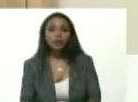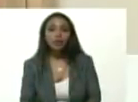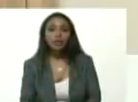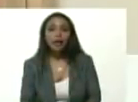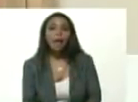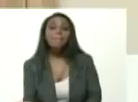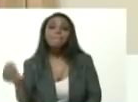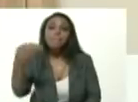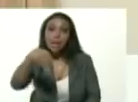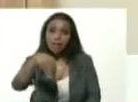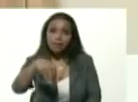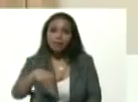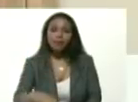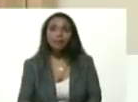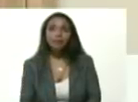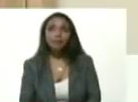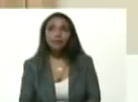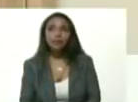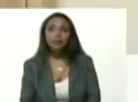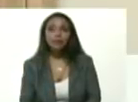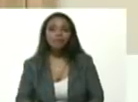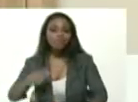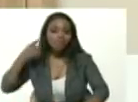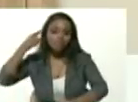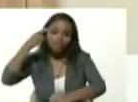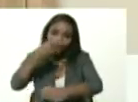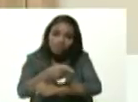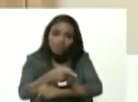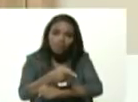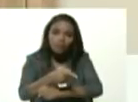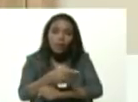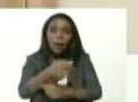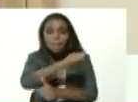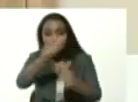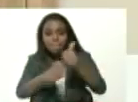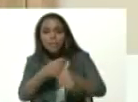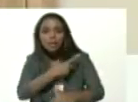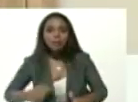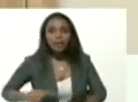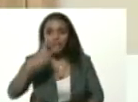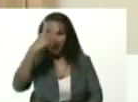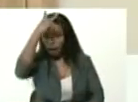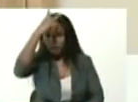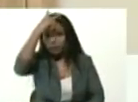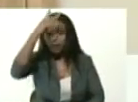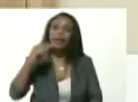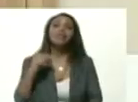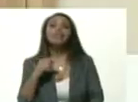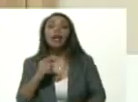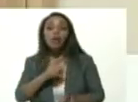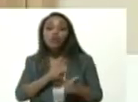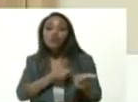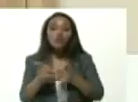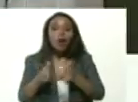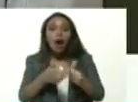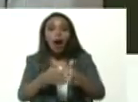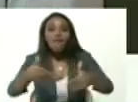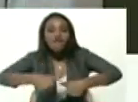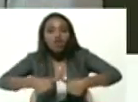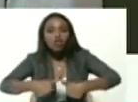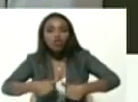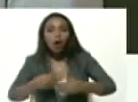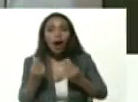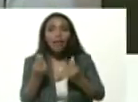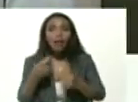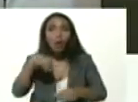Además, la obligatoriedad, vicepresidente Tárez, de direccionar el esfuerzo de la cartera única